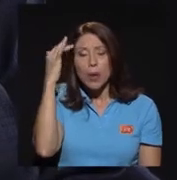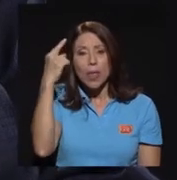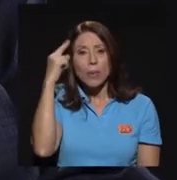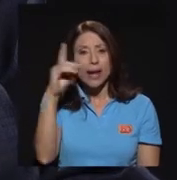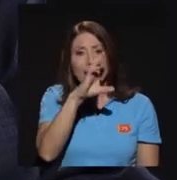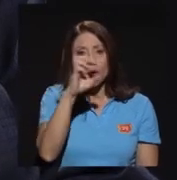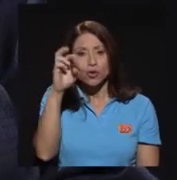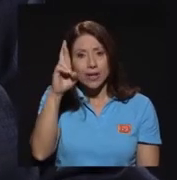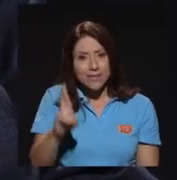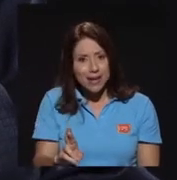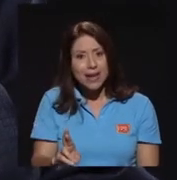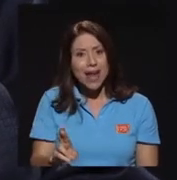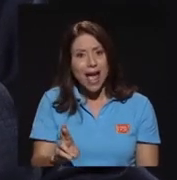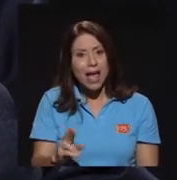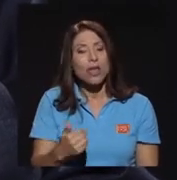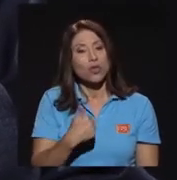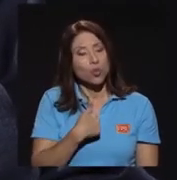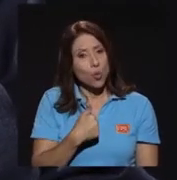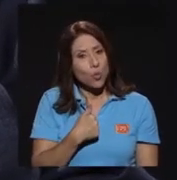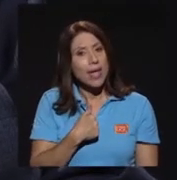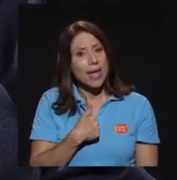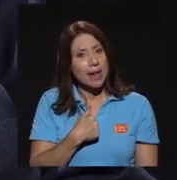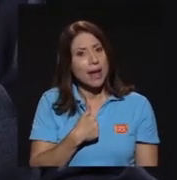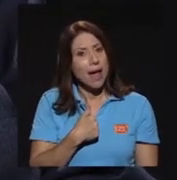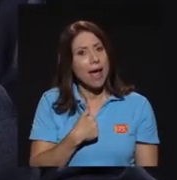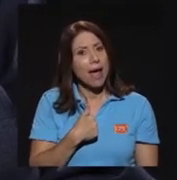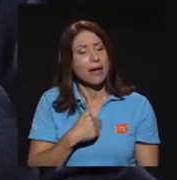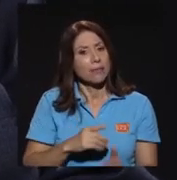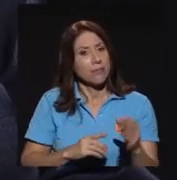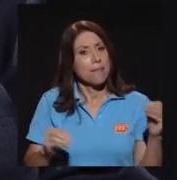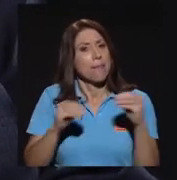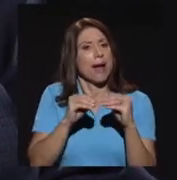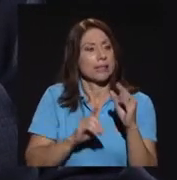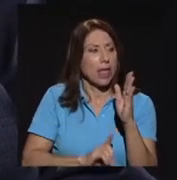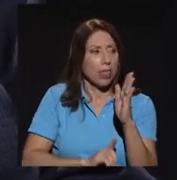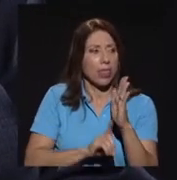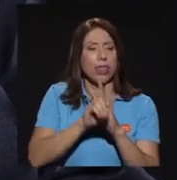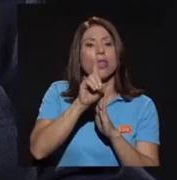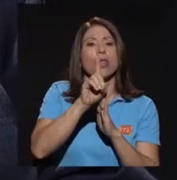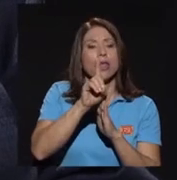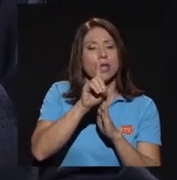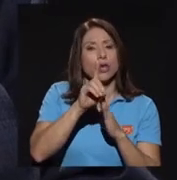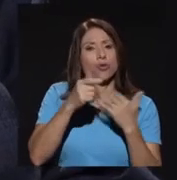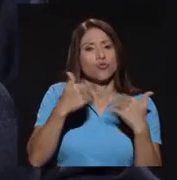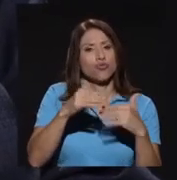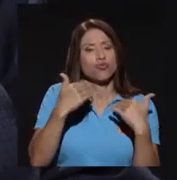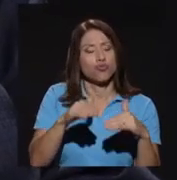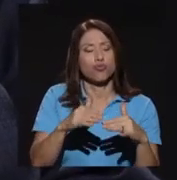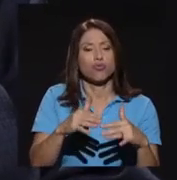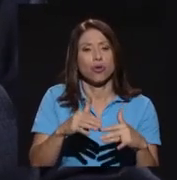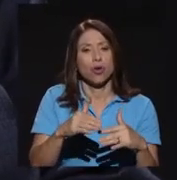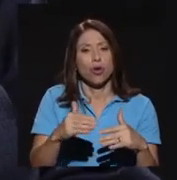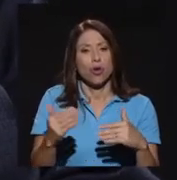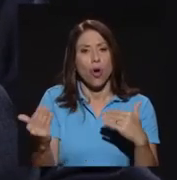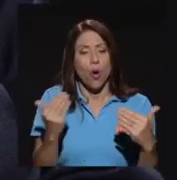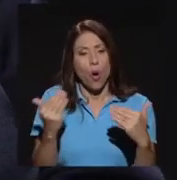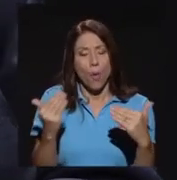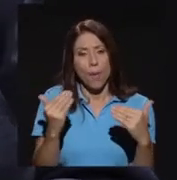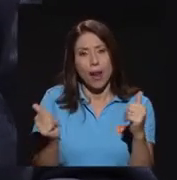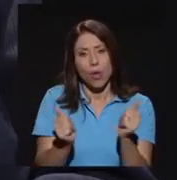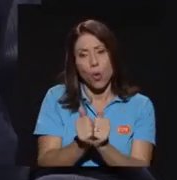se tuviera un grado de desarrollo más grande que el que tenía entonces en éste